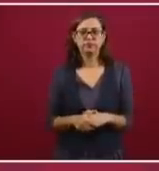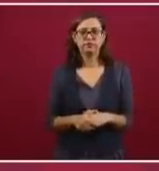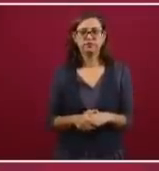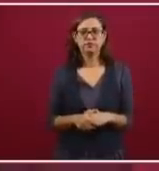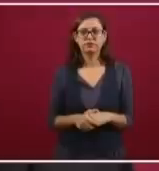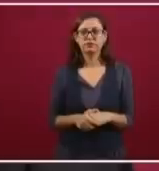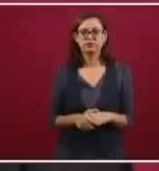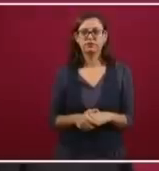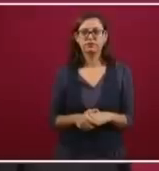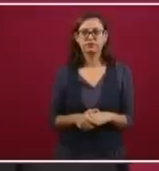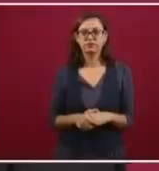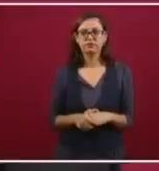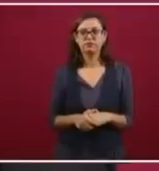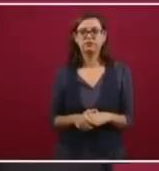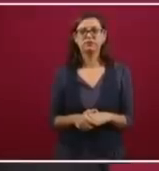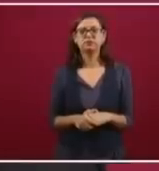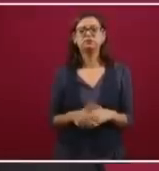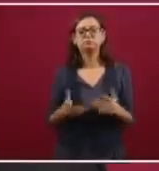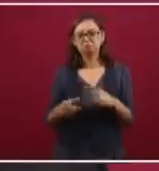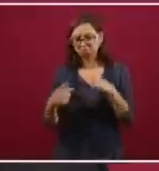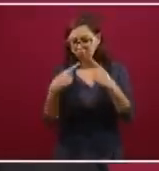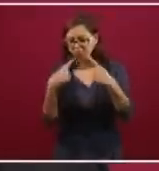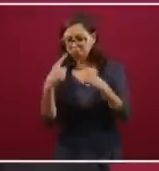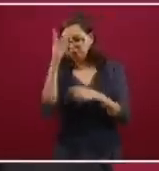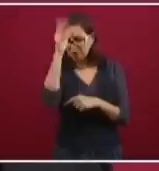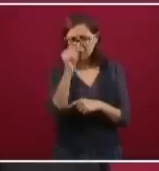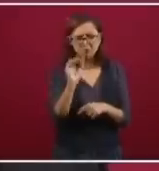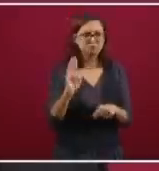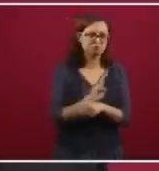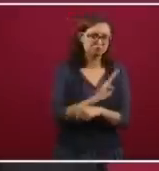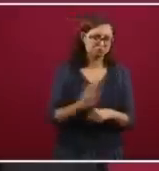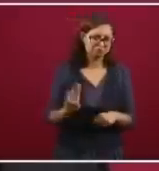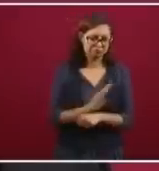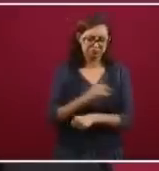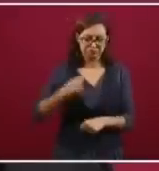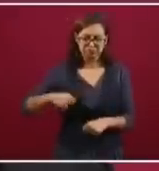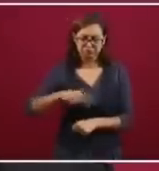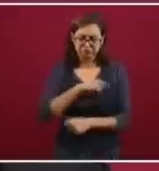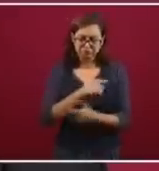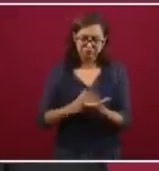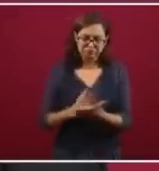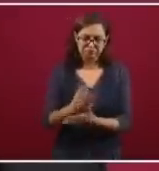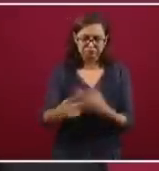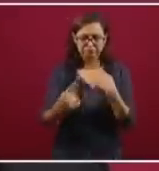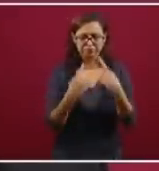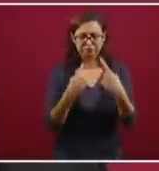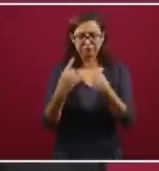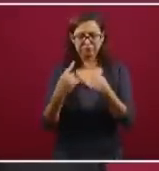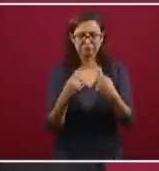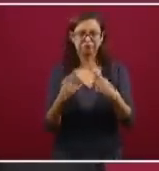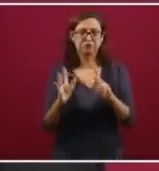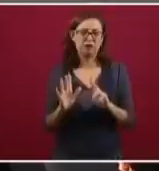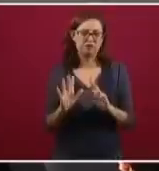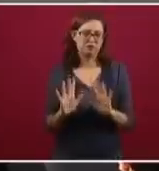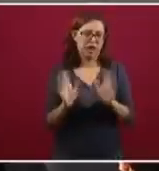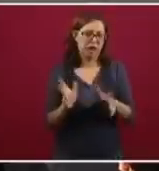llegó a un acuerdo, considero que favorable, intervenimos. Aquí estoy hablando ya de dos